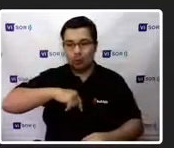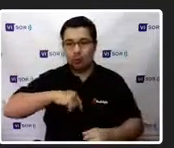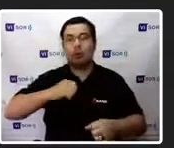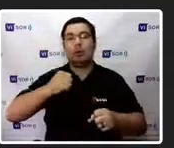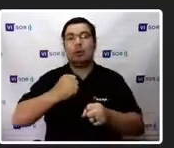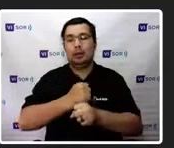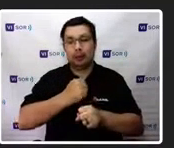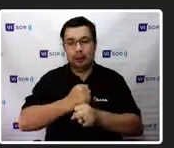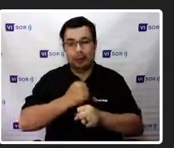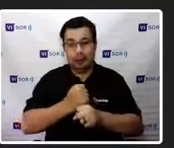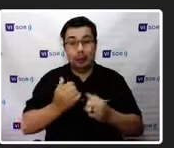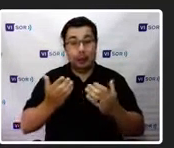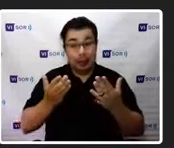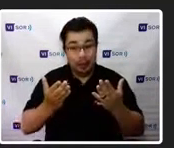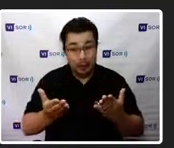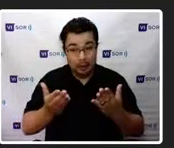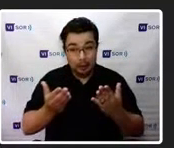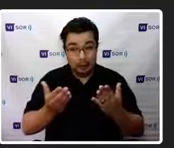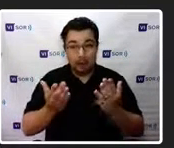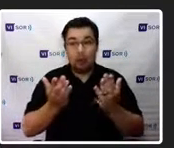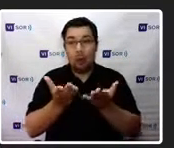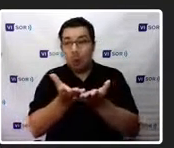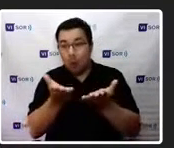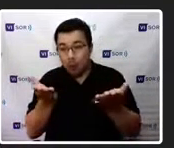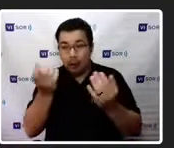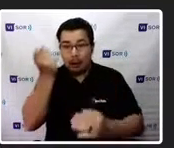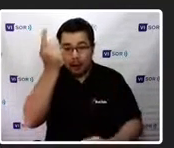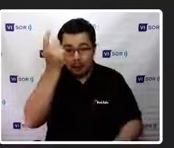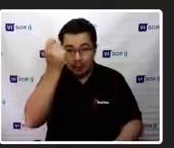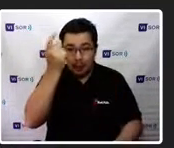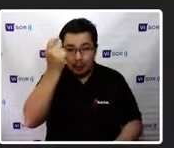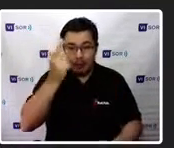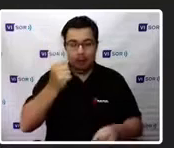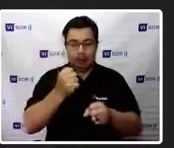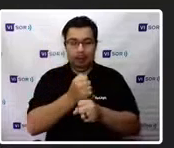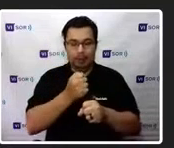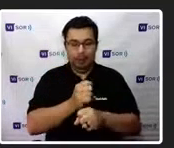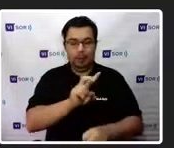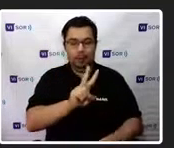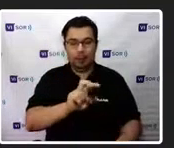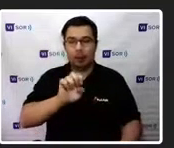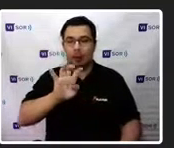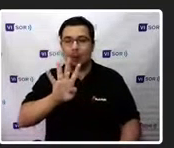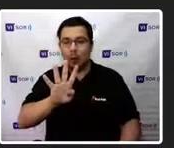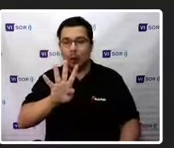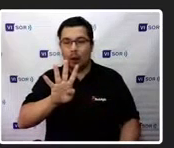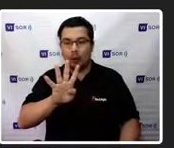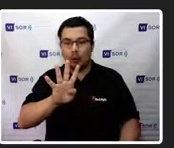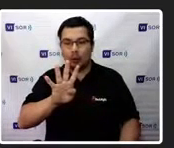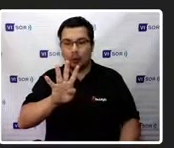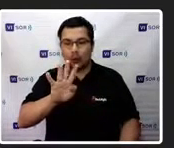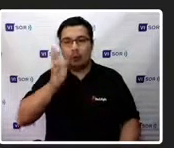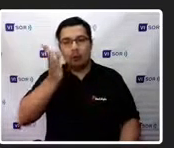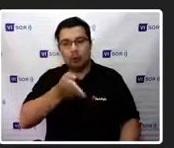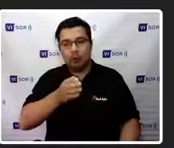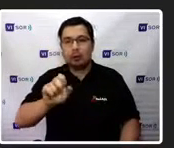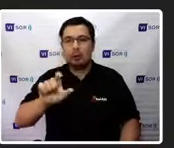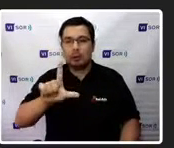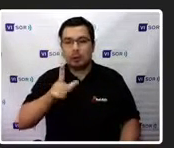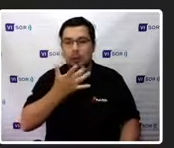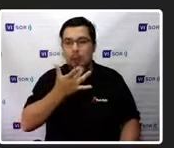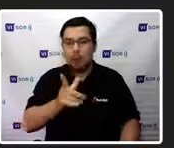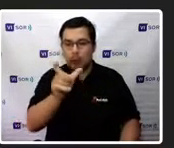que trabaja 24/7, porque efectivamente el pasajero necesita, así como dormir, también